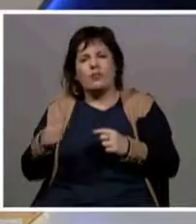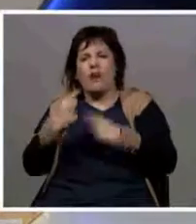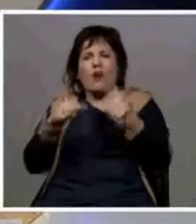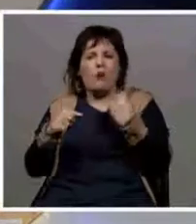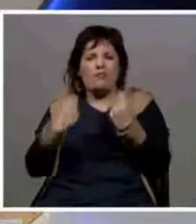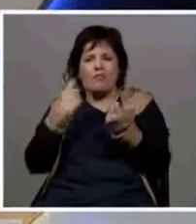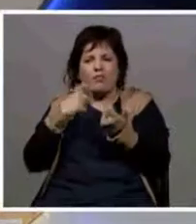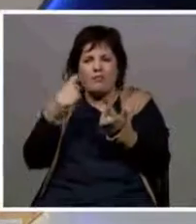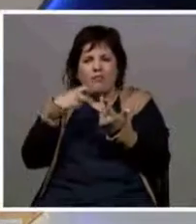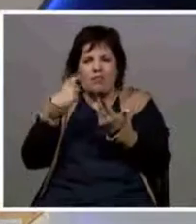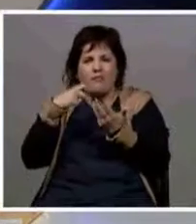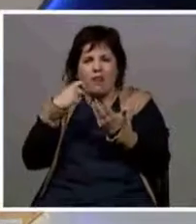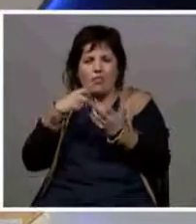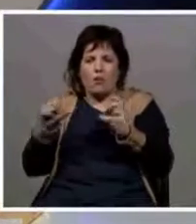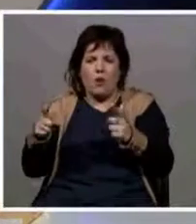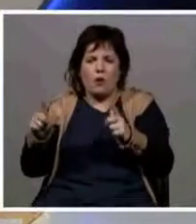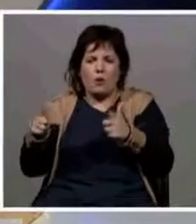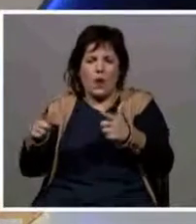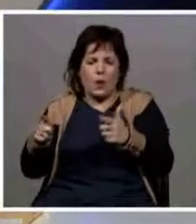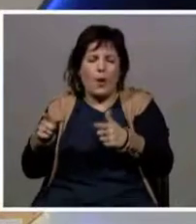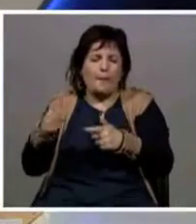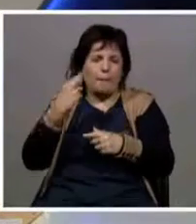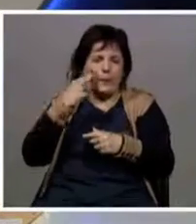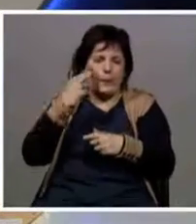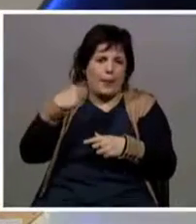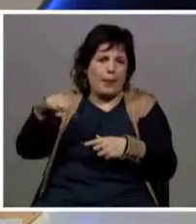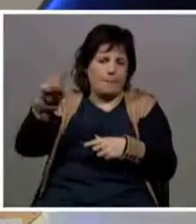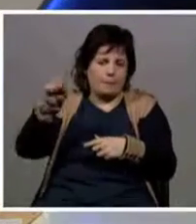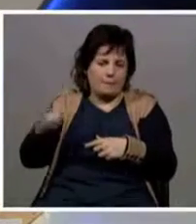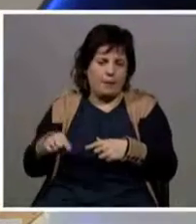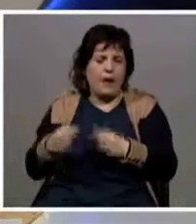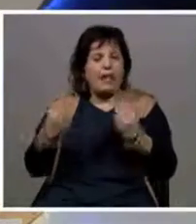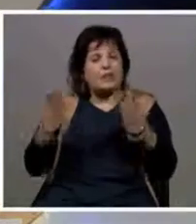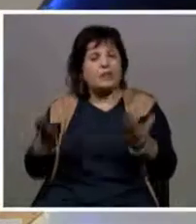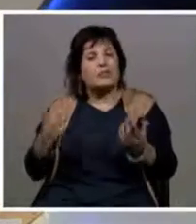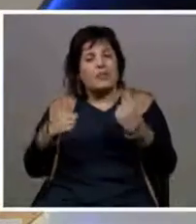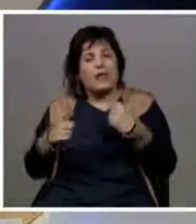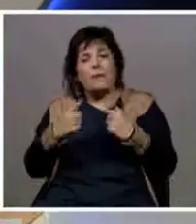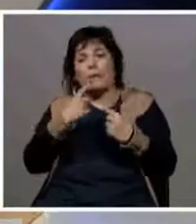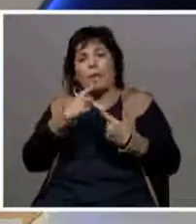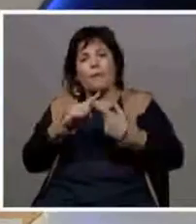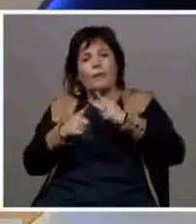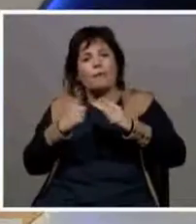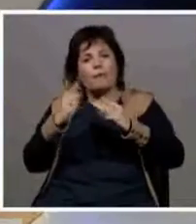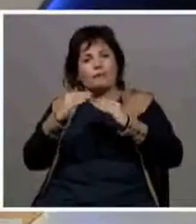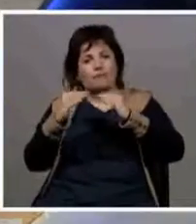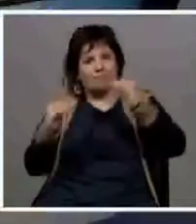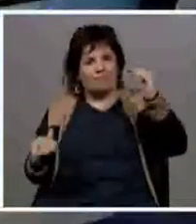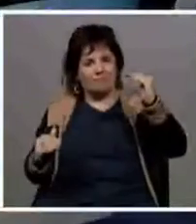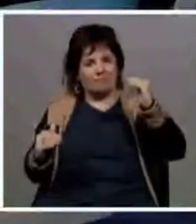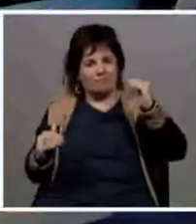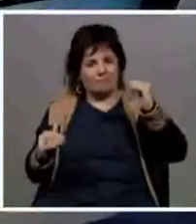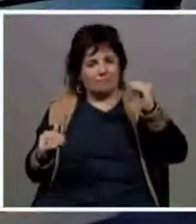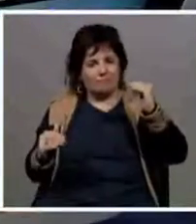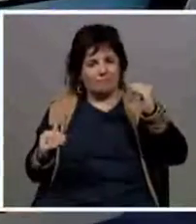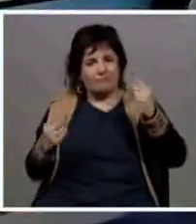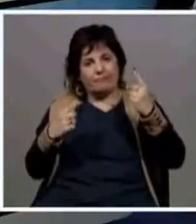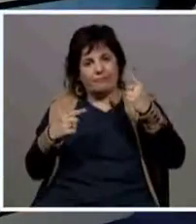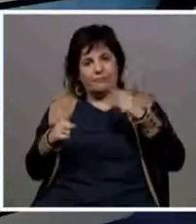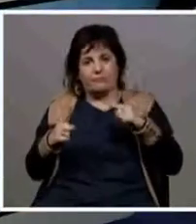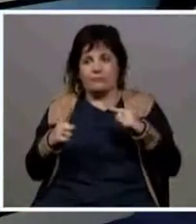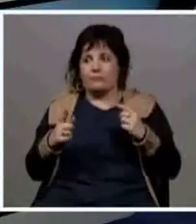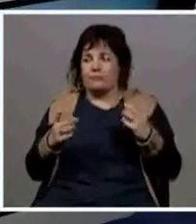satisfechas más importantes por eso nosotros hablamos de el vínculo que tiene con las desigualdades sociales y ahí ingresamos en